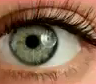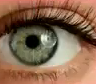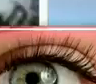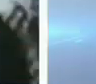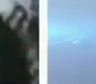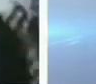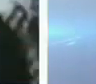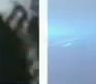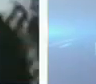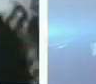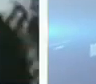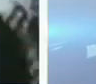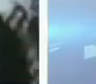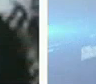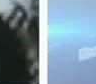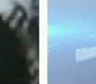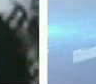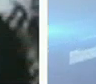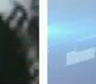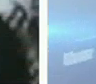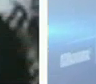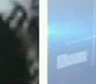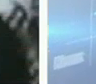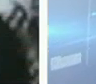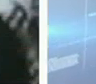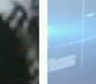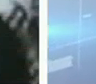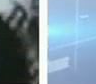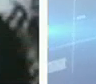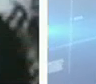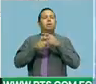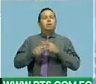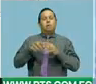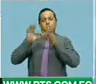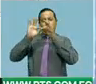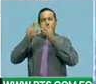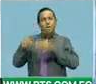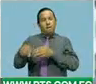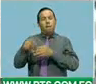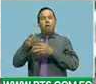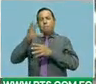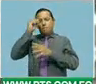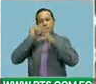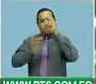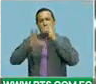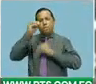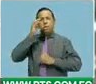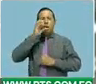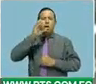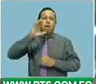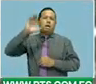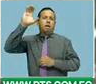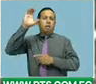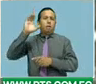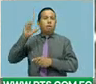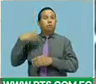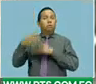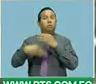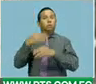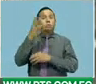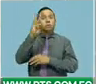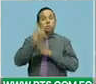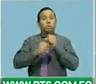tenía 8 años cuando inició su formación en la Escuela de Bellas Artes en su ciudad natal. A los 16 años fue pianista. A